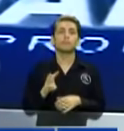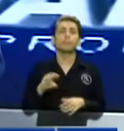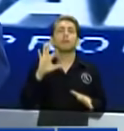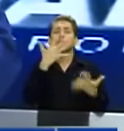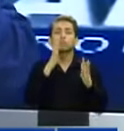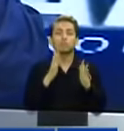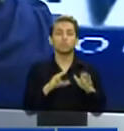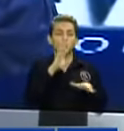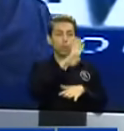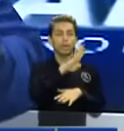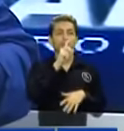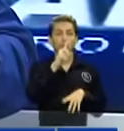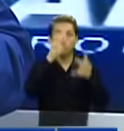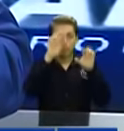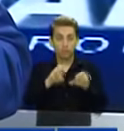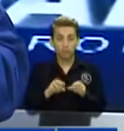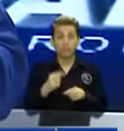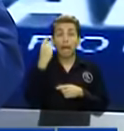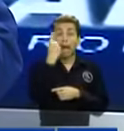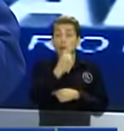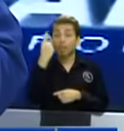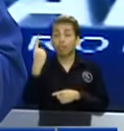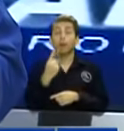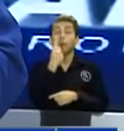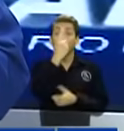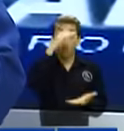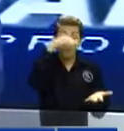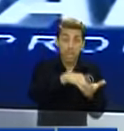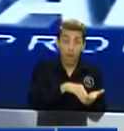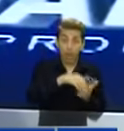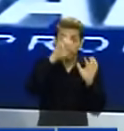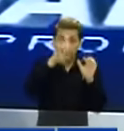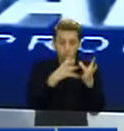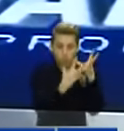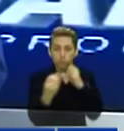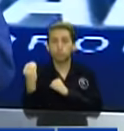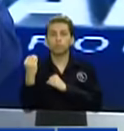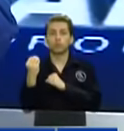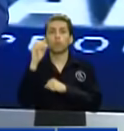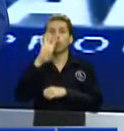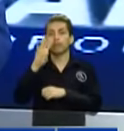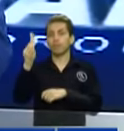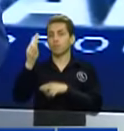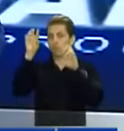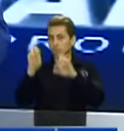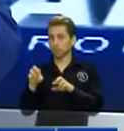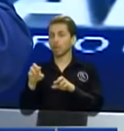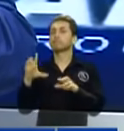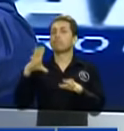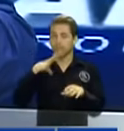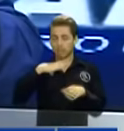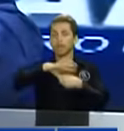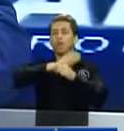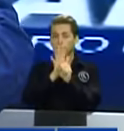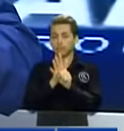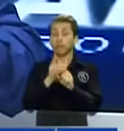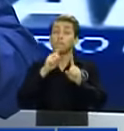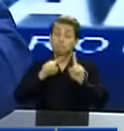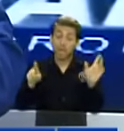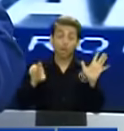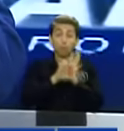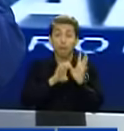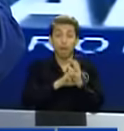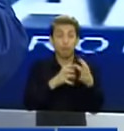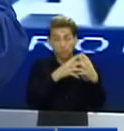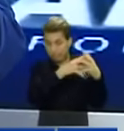habitantes, es decir, por cada millón de guatemaltecos hay 41 que están contaminados. Sin embargo, si a eso le quitamos los 89 casos que ya